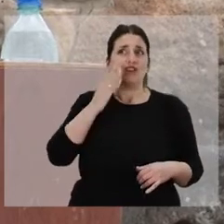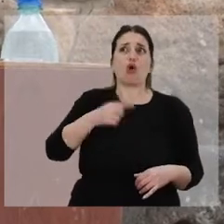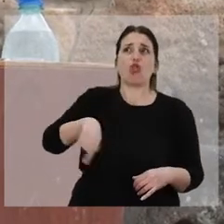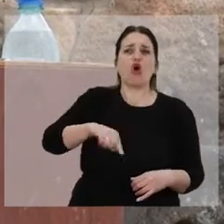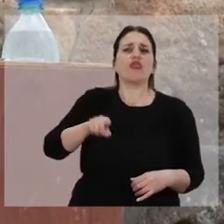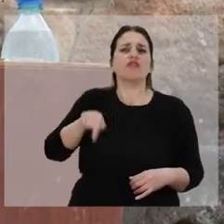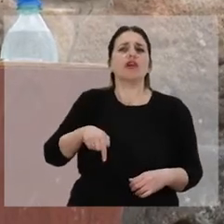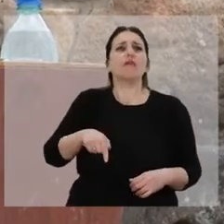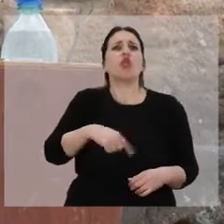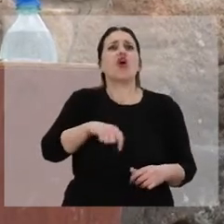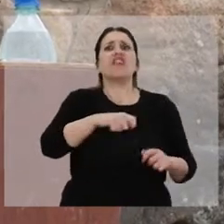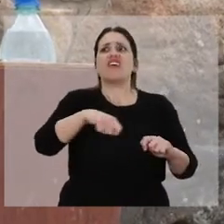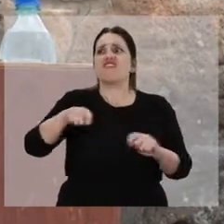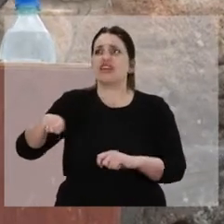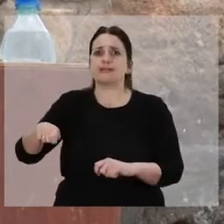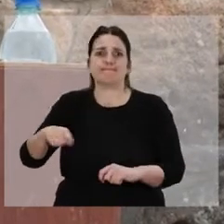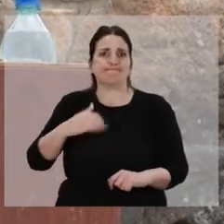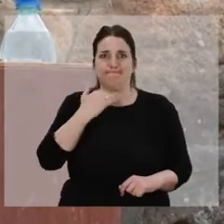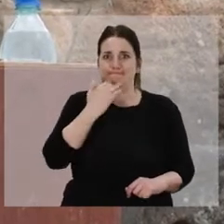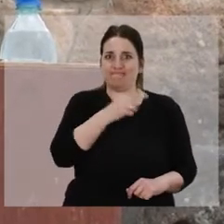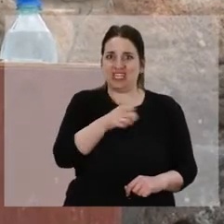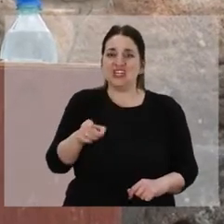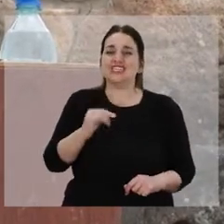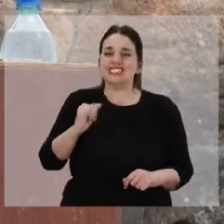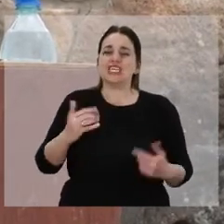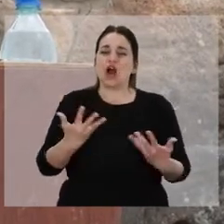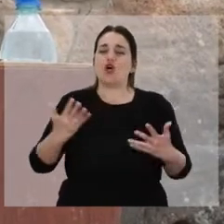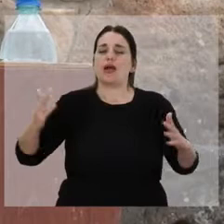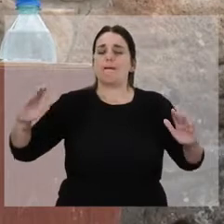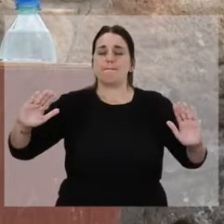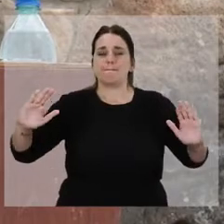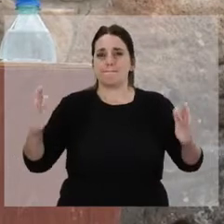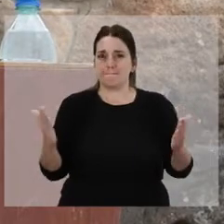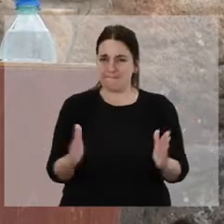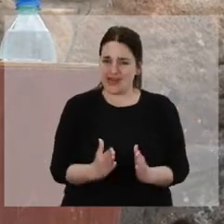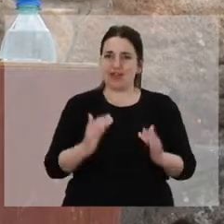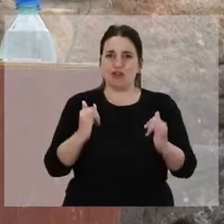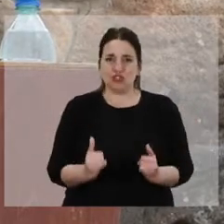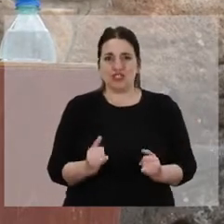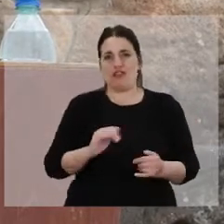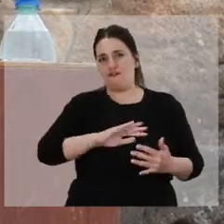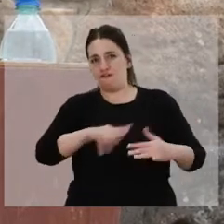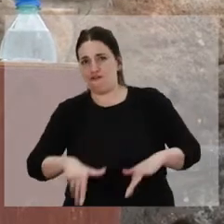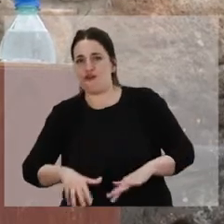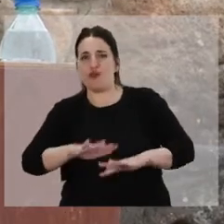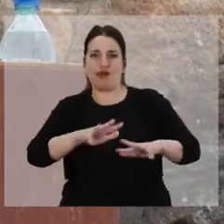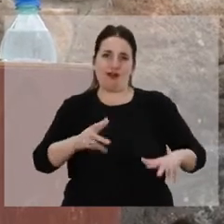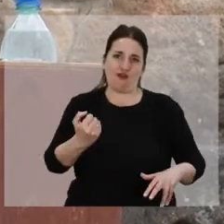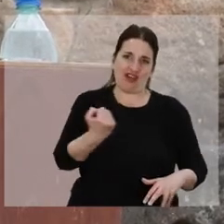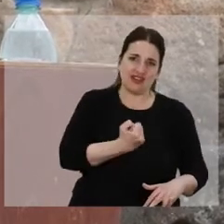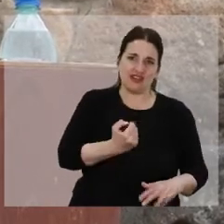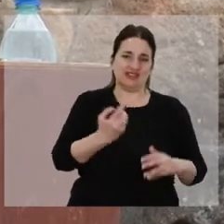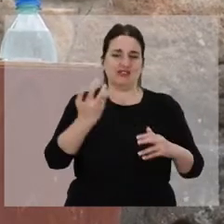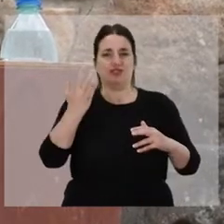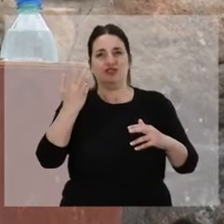Muchas veces sabemos de dónde salen, pero no sabemos dónde llega. Y si bien se ha reducido sensiblemente el